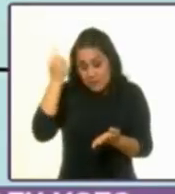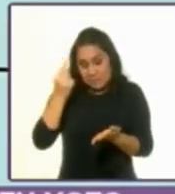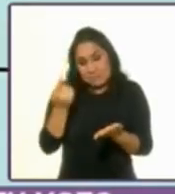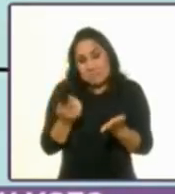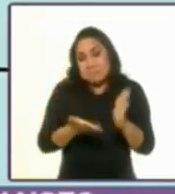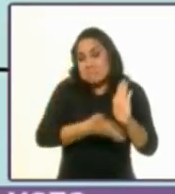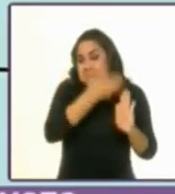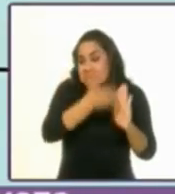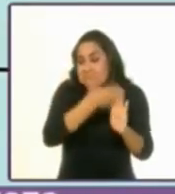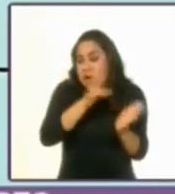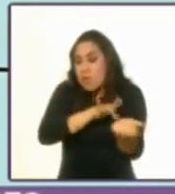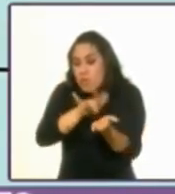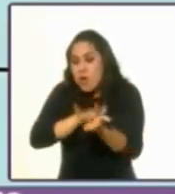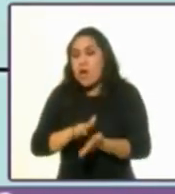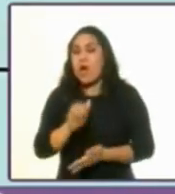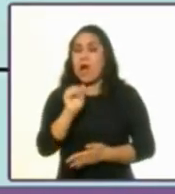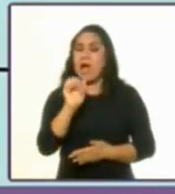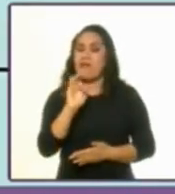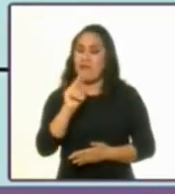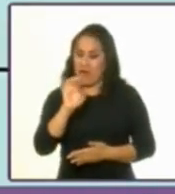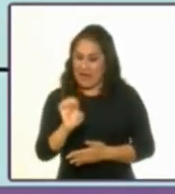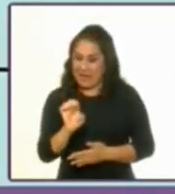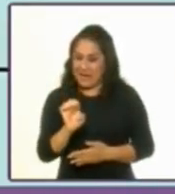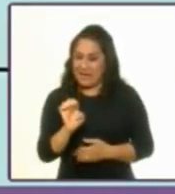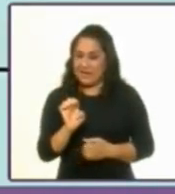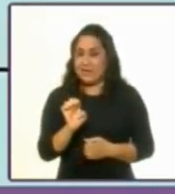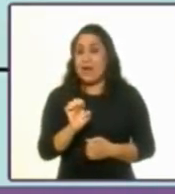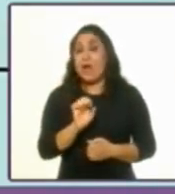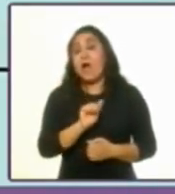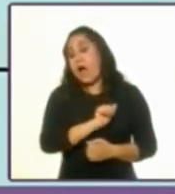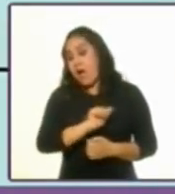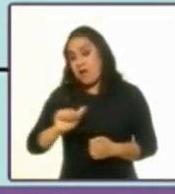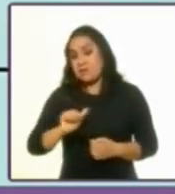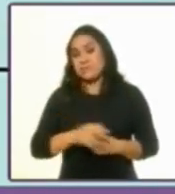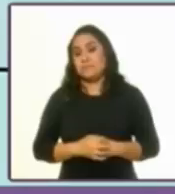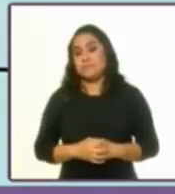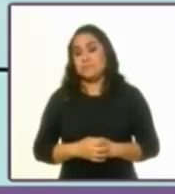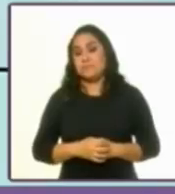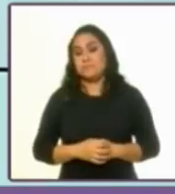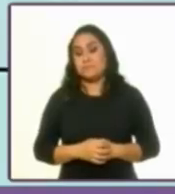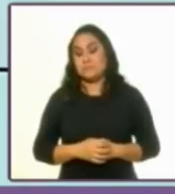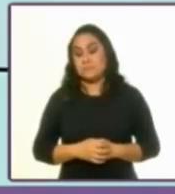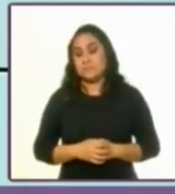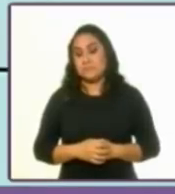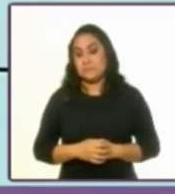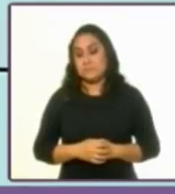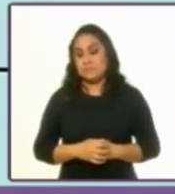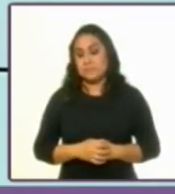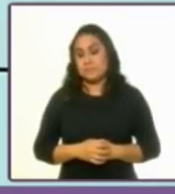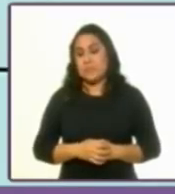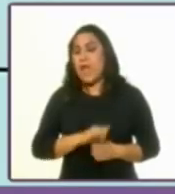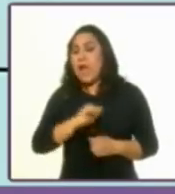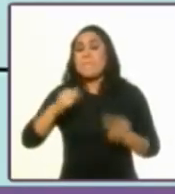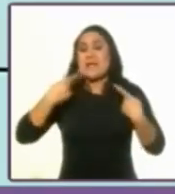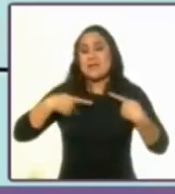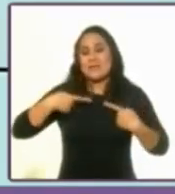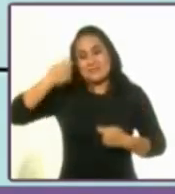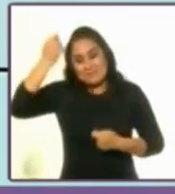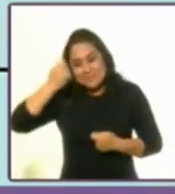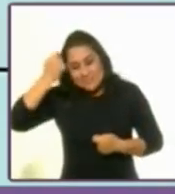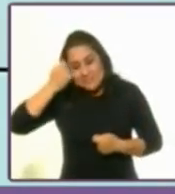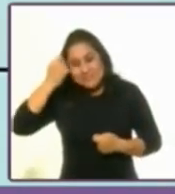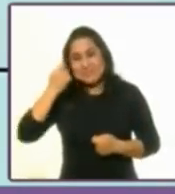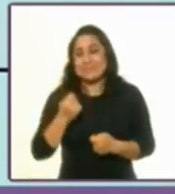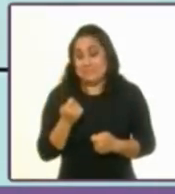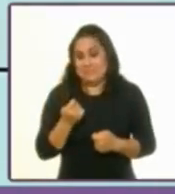construcción de afores precisamente para los propios jubilados y pensionados